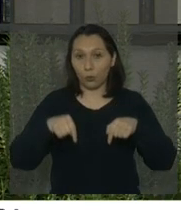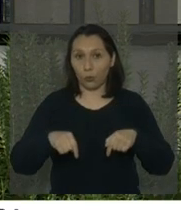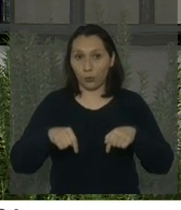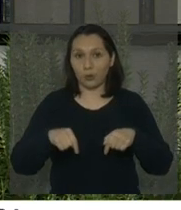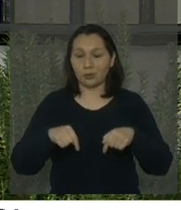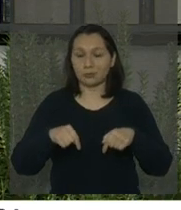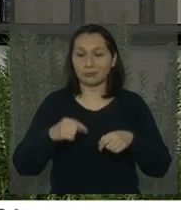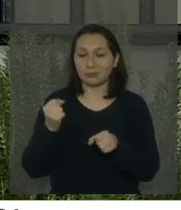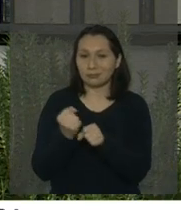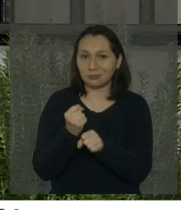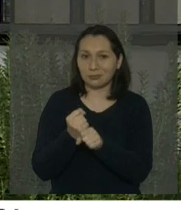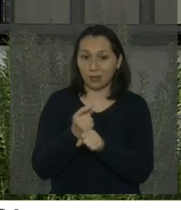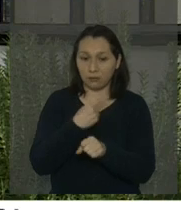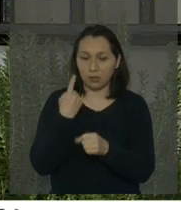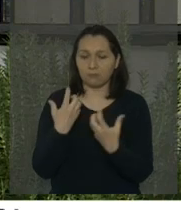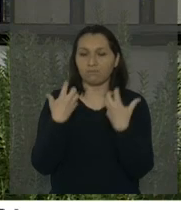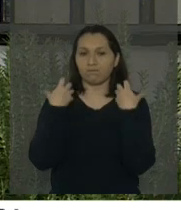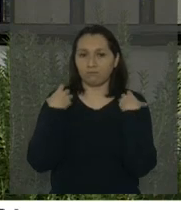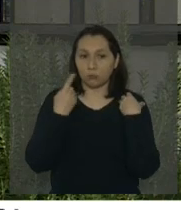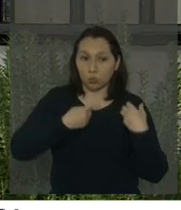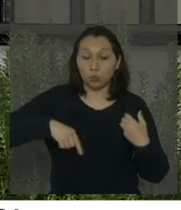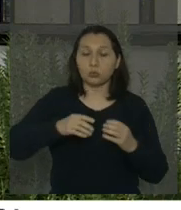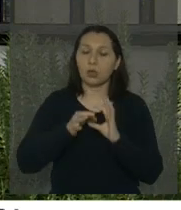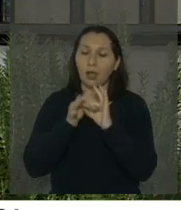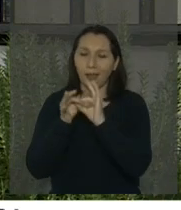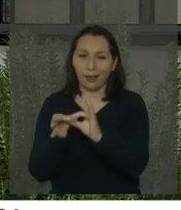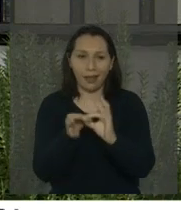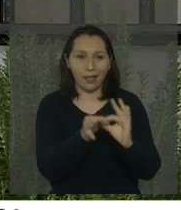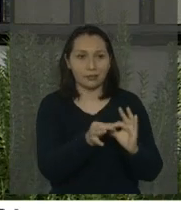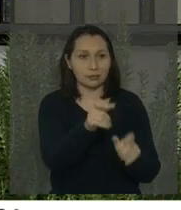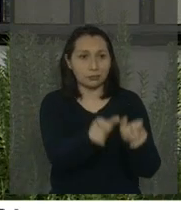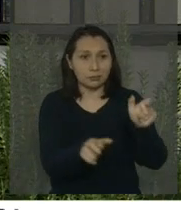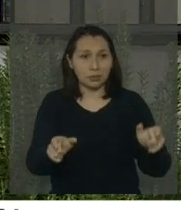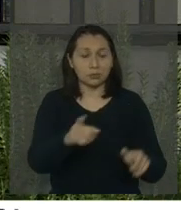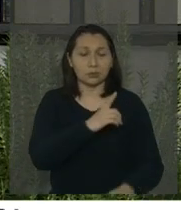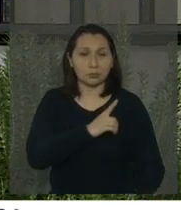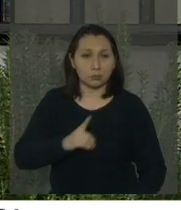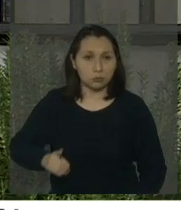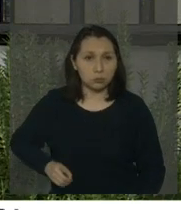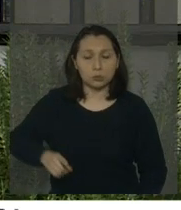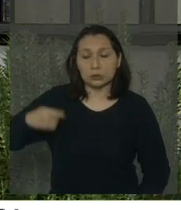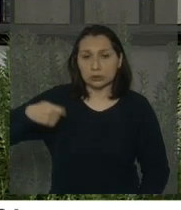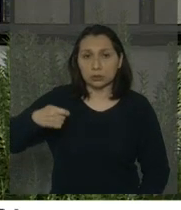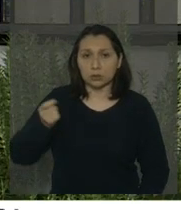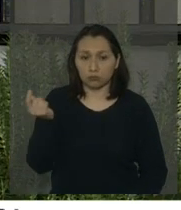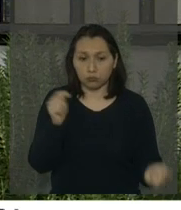la labor está de nuestro lado y por eso también agradezco a las y los parlamentarios que están aquí presentes.